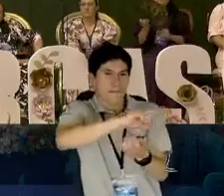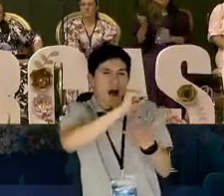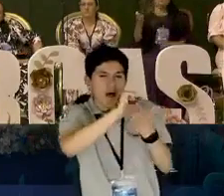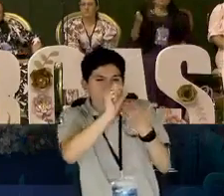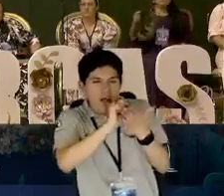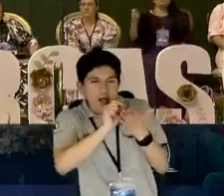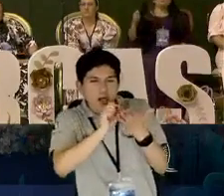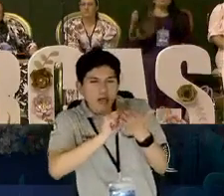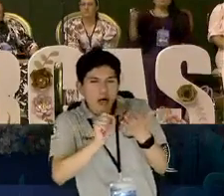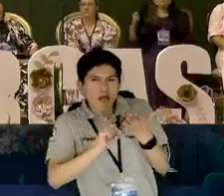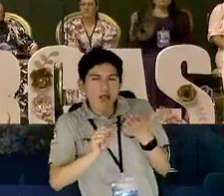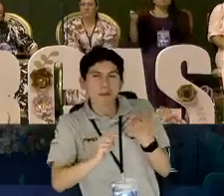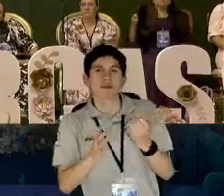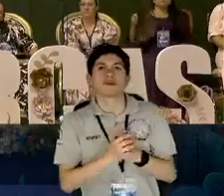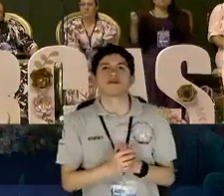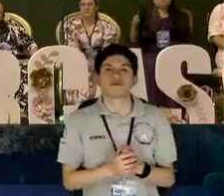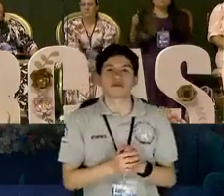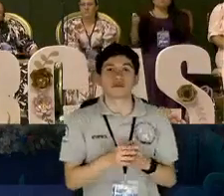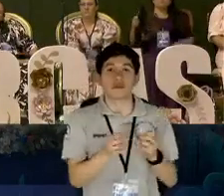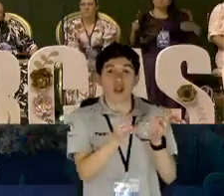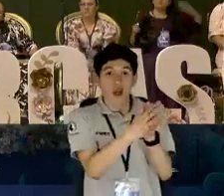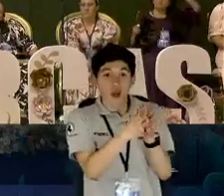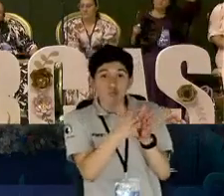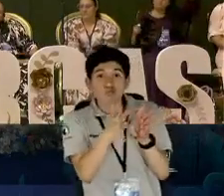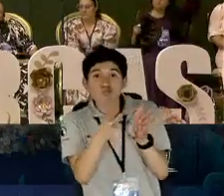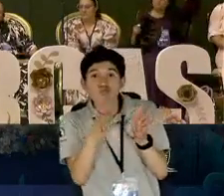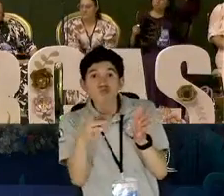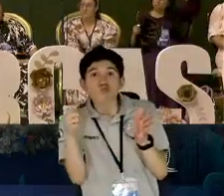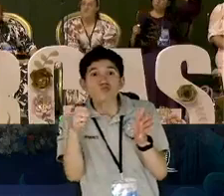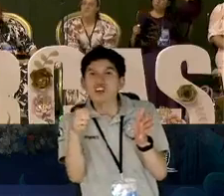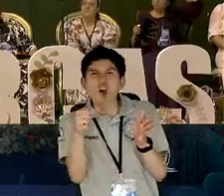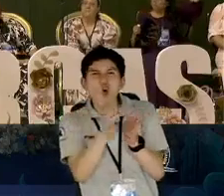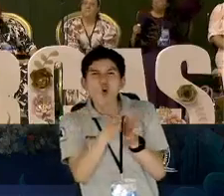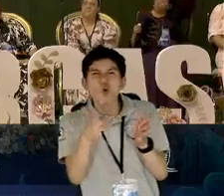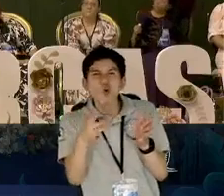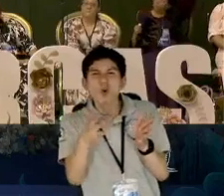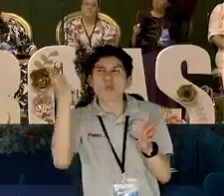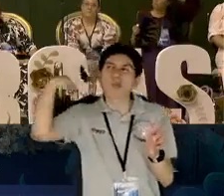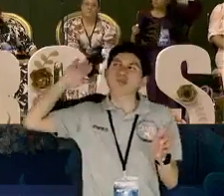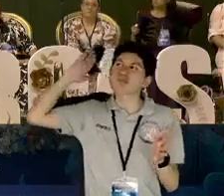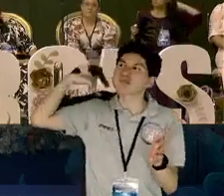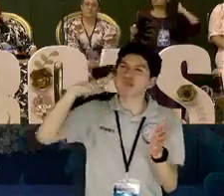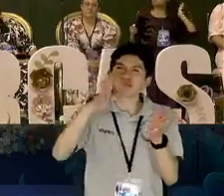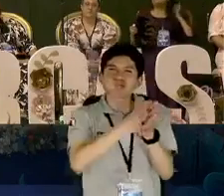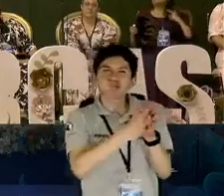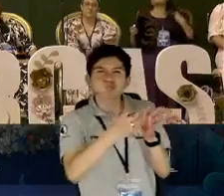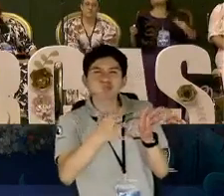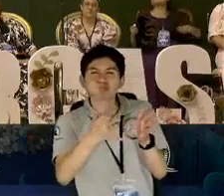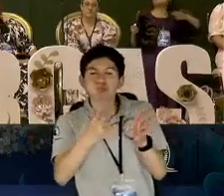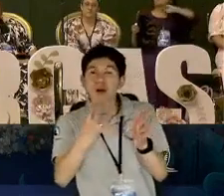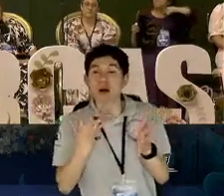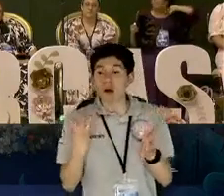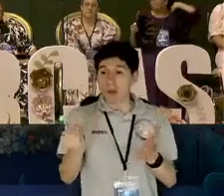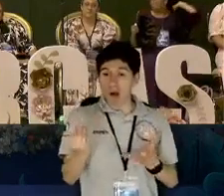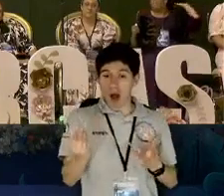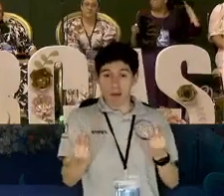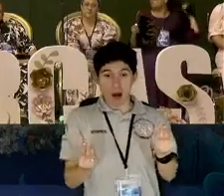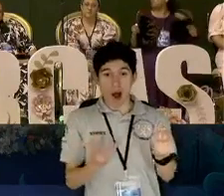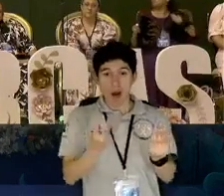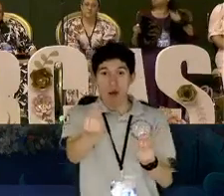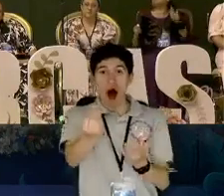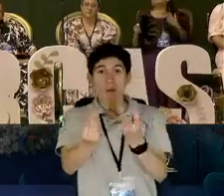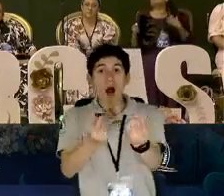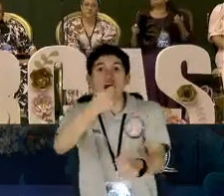el escenario donde todas las tribus, todo allí, todos allí se reúnen en Hebrón, ¿cierto? Los